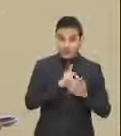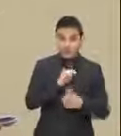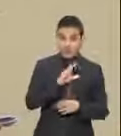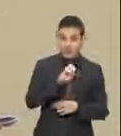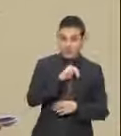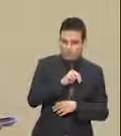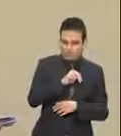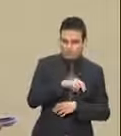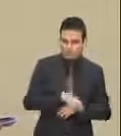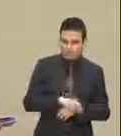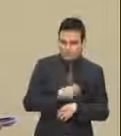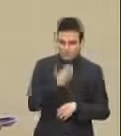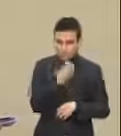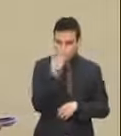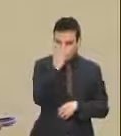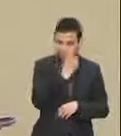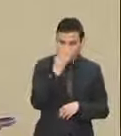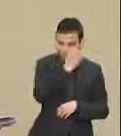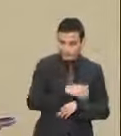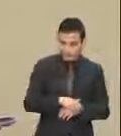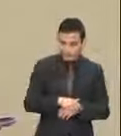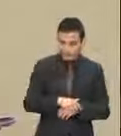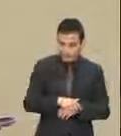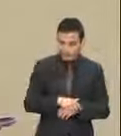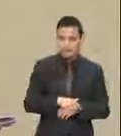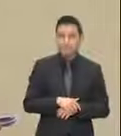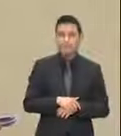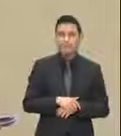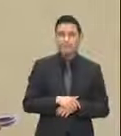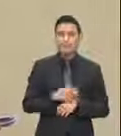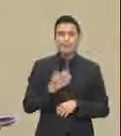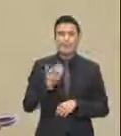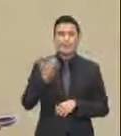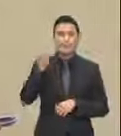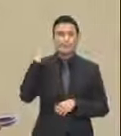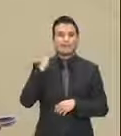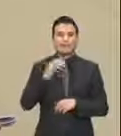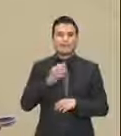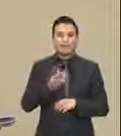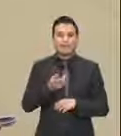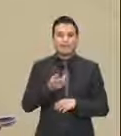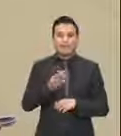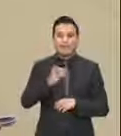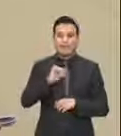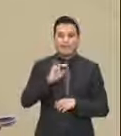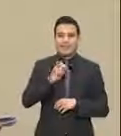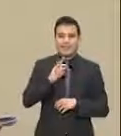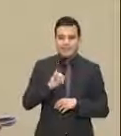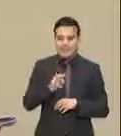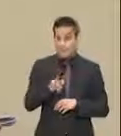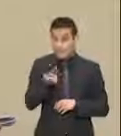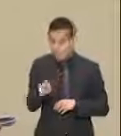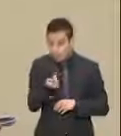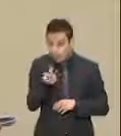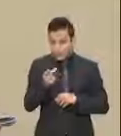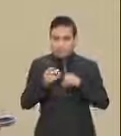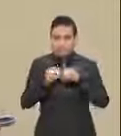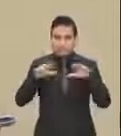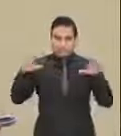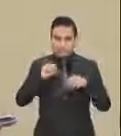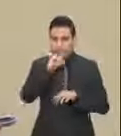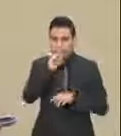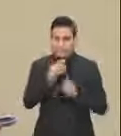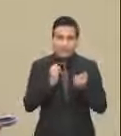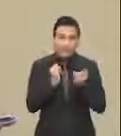compararlo con el recién expedido recién publicado censo de general de población del inegi o con las estimaciones poblacionales